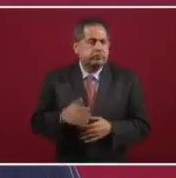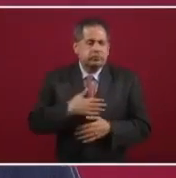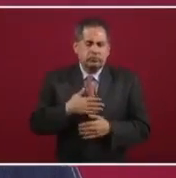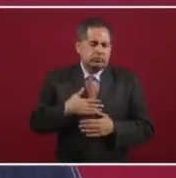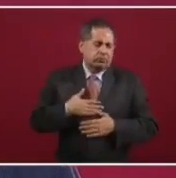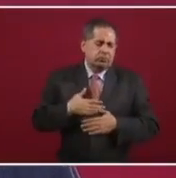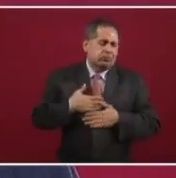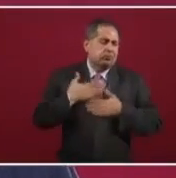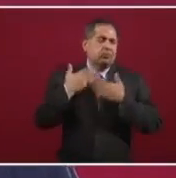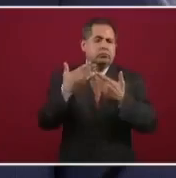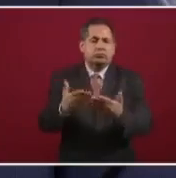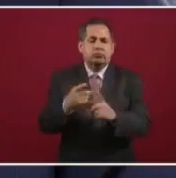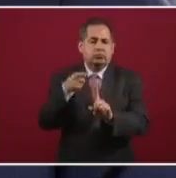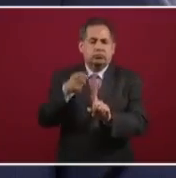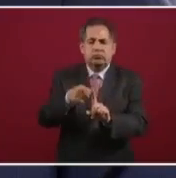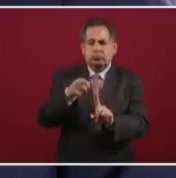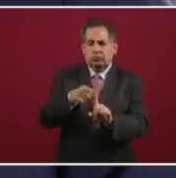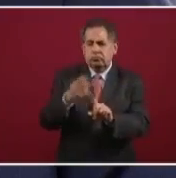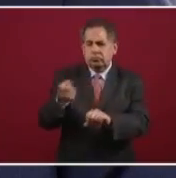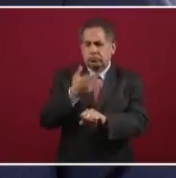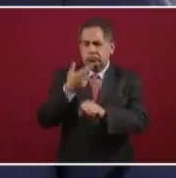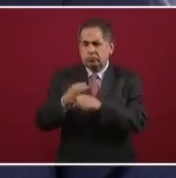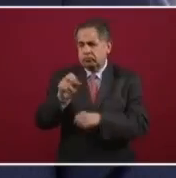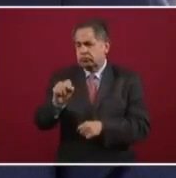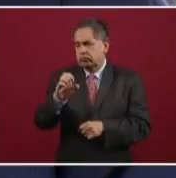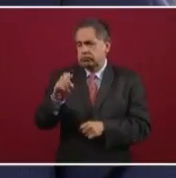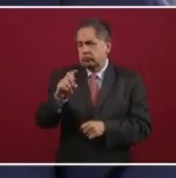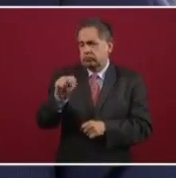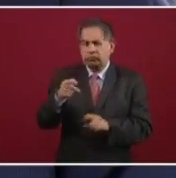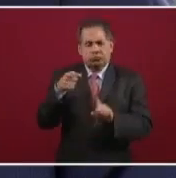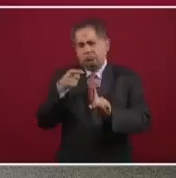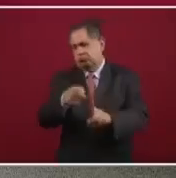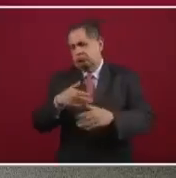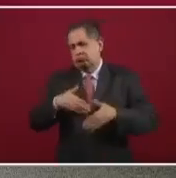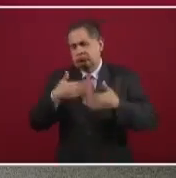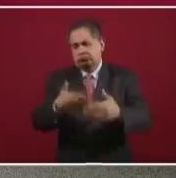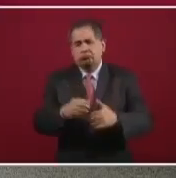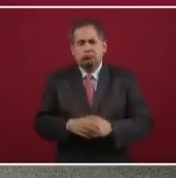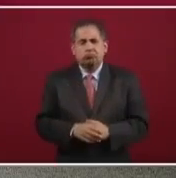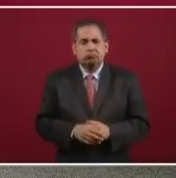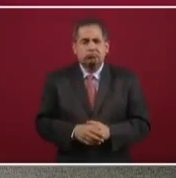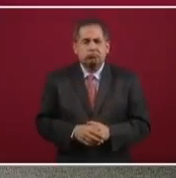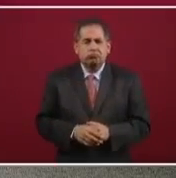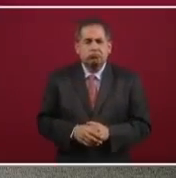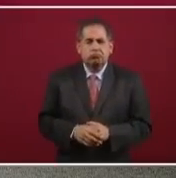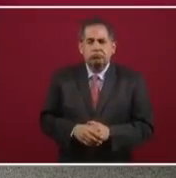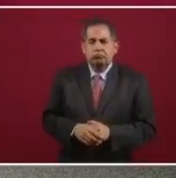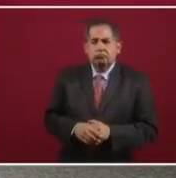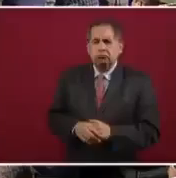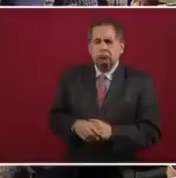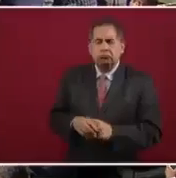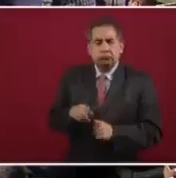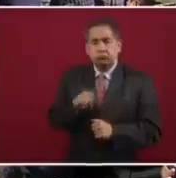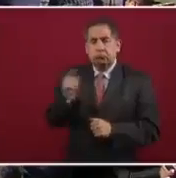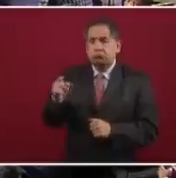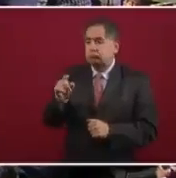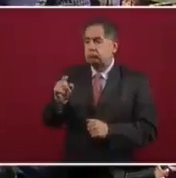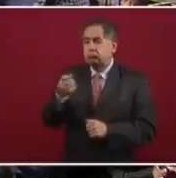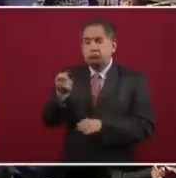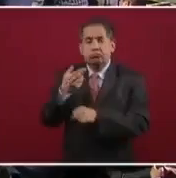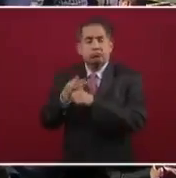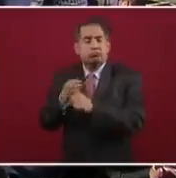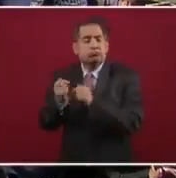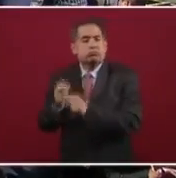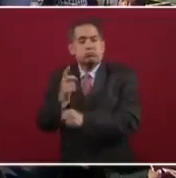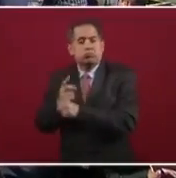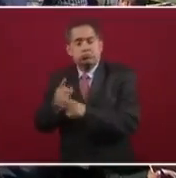mucha confianza al secretario de la Defensa. ¿Y en Defensa o en la Secretaría de Seguridad Ciudadana sí tenían conocimiento operativo previo a